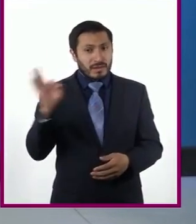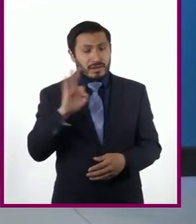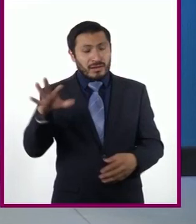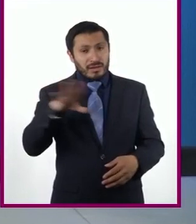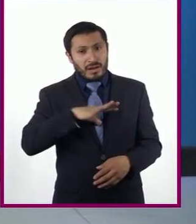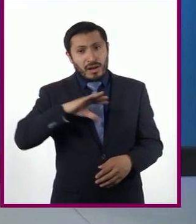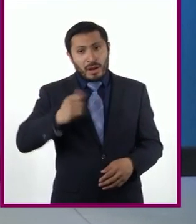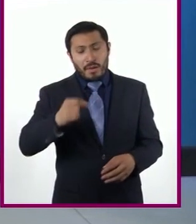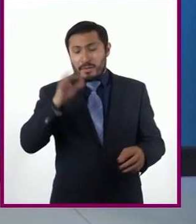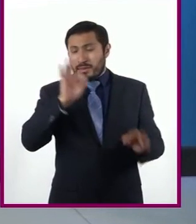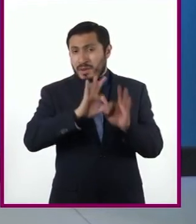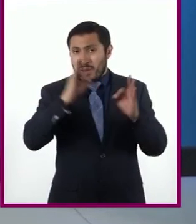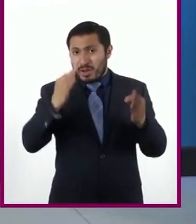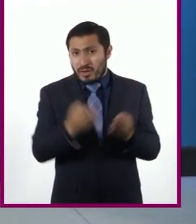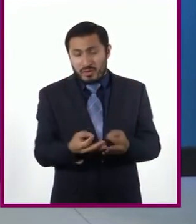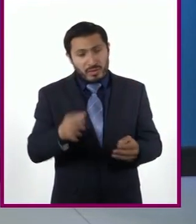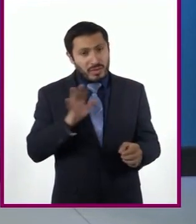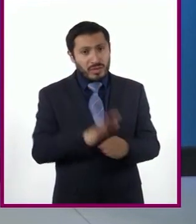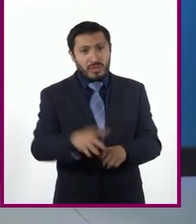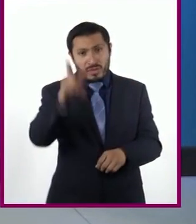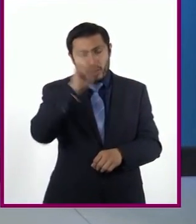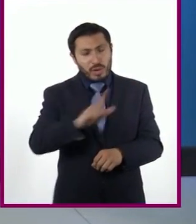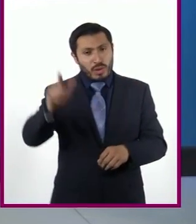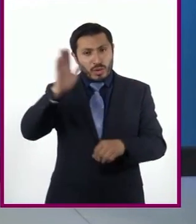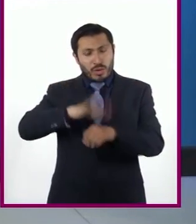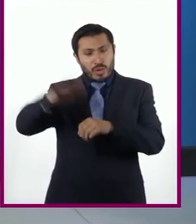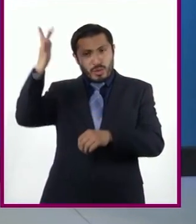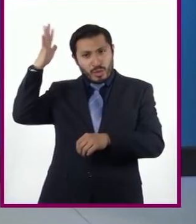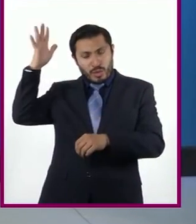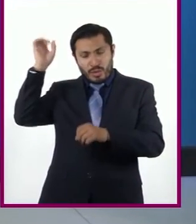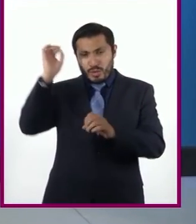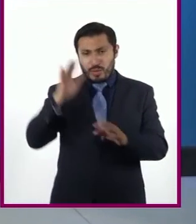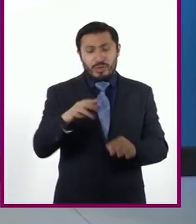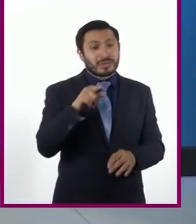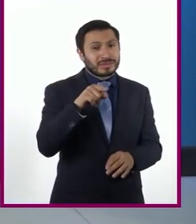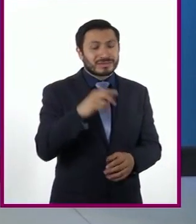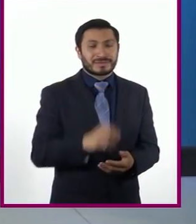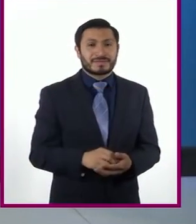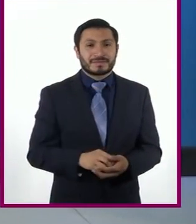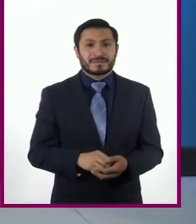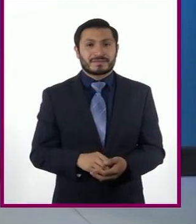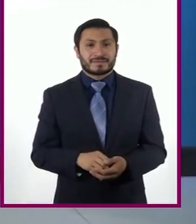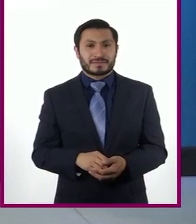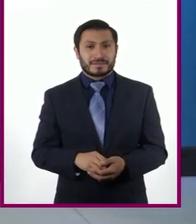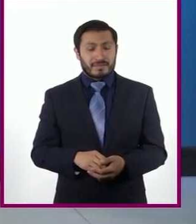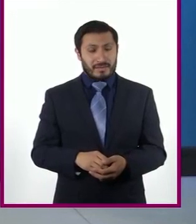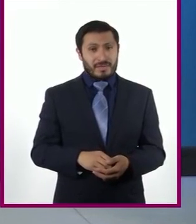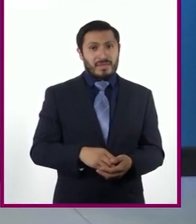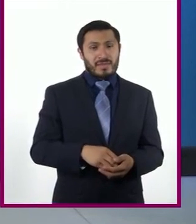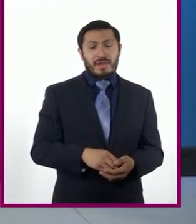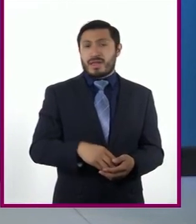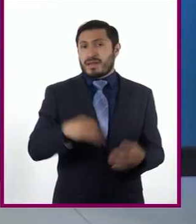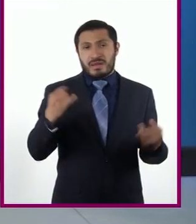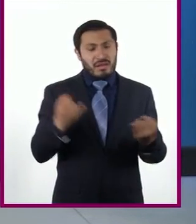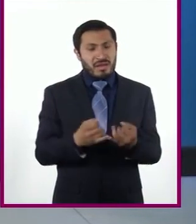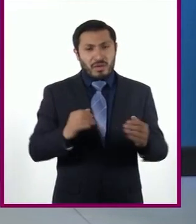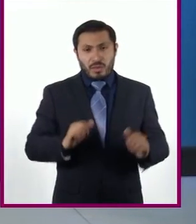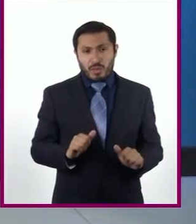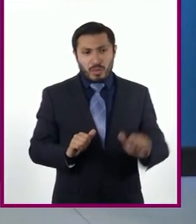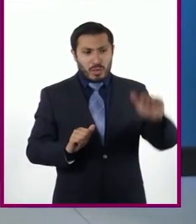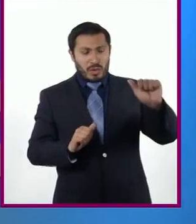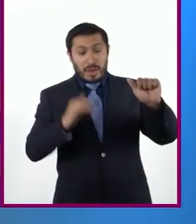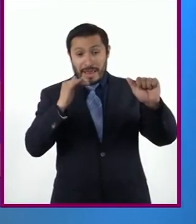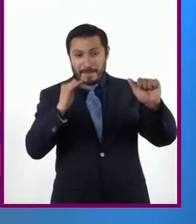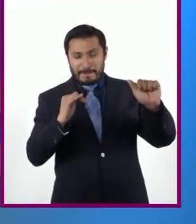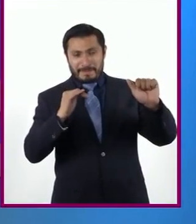existe otro punto donde recibirá la mayor cantidad de luz el calentador solar, manteniendo la altura de la estructura al